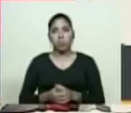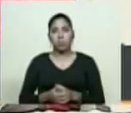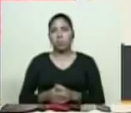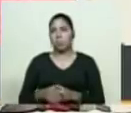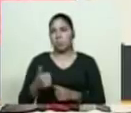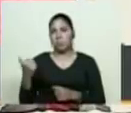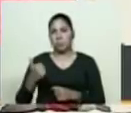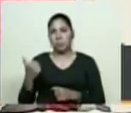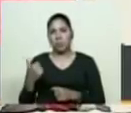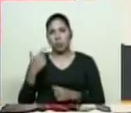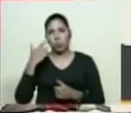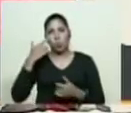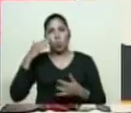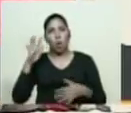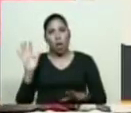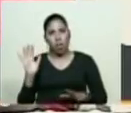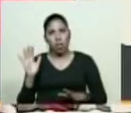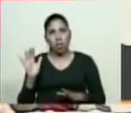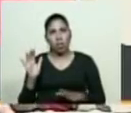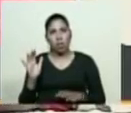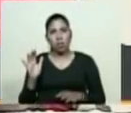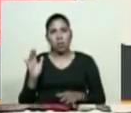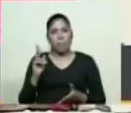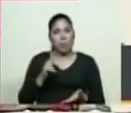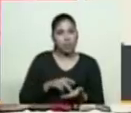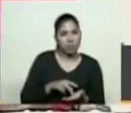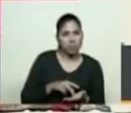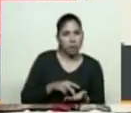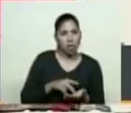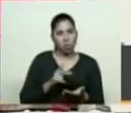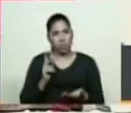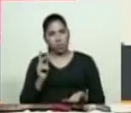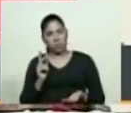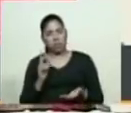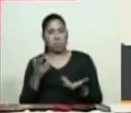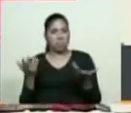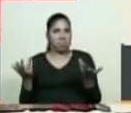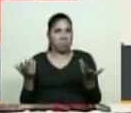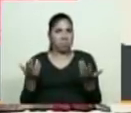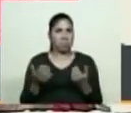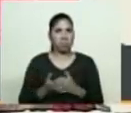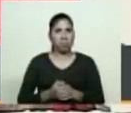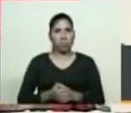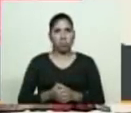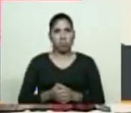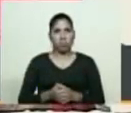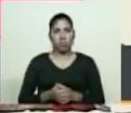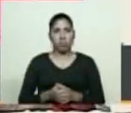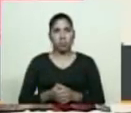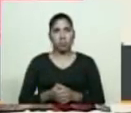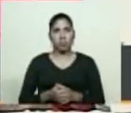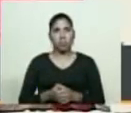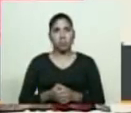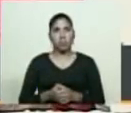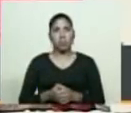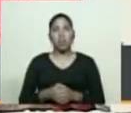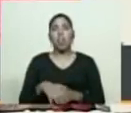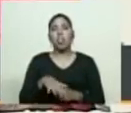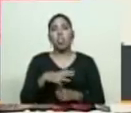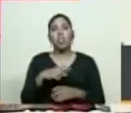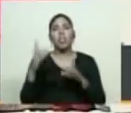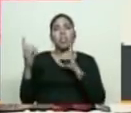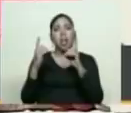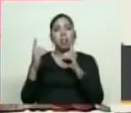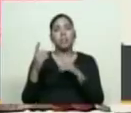si no iban. La verdad que si en algún lugar hace falta una mesa de diálogo, es en la oposición